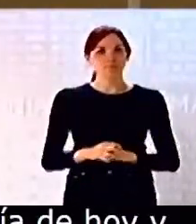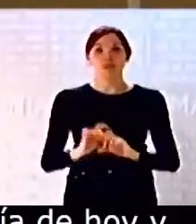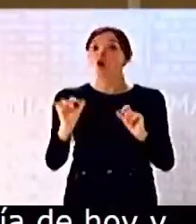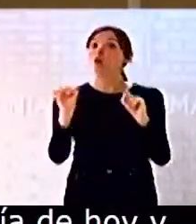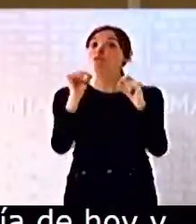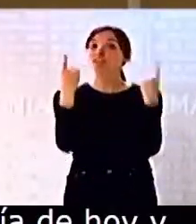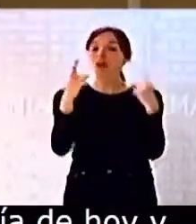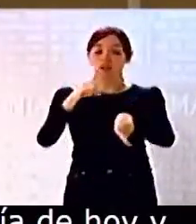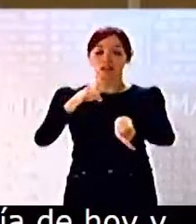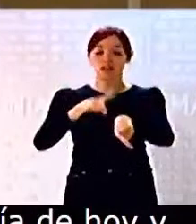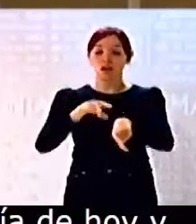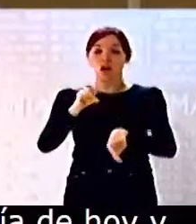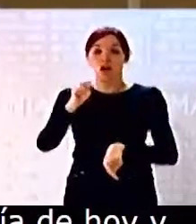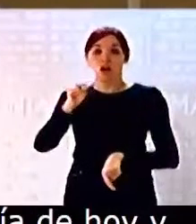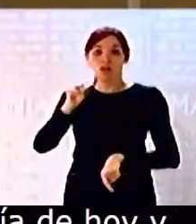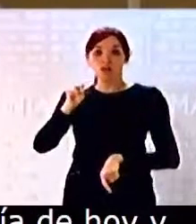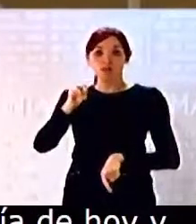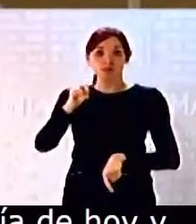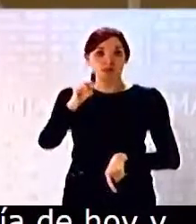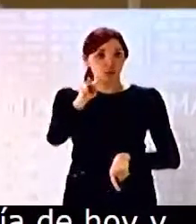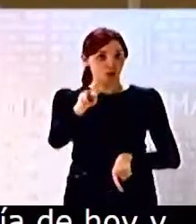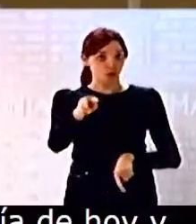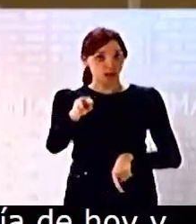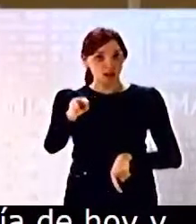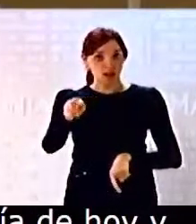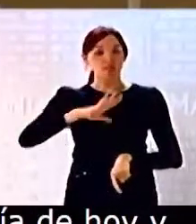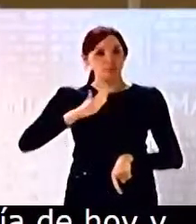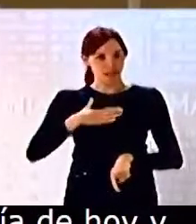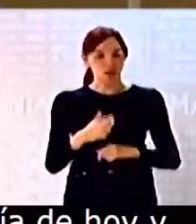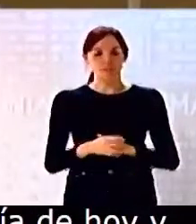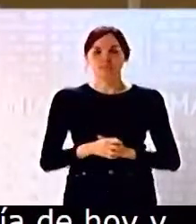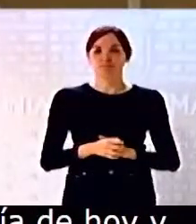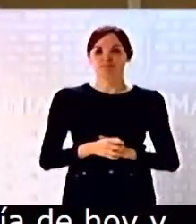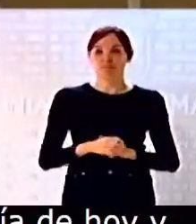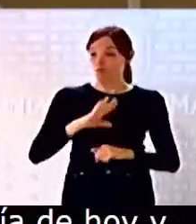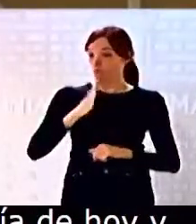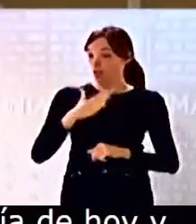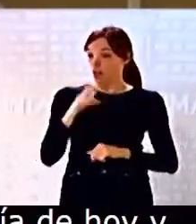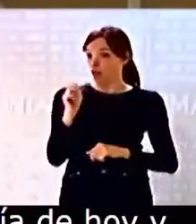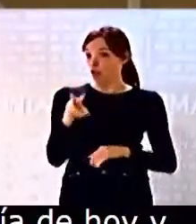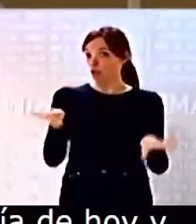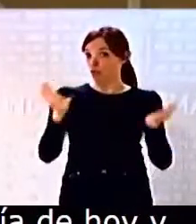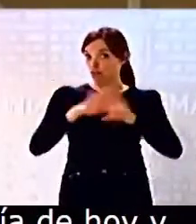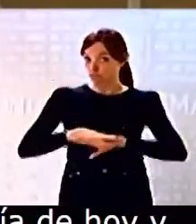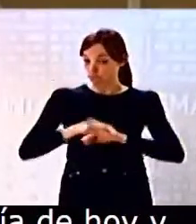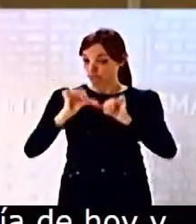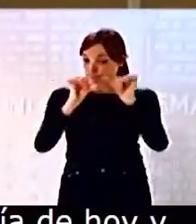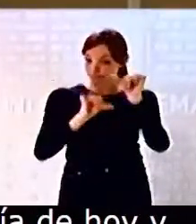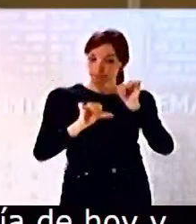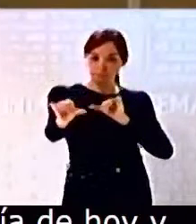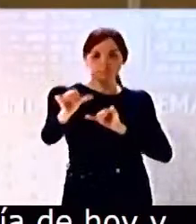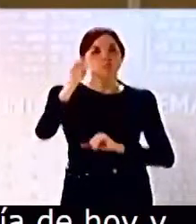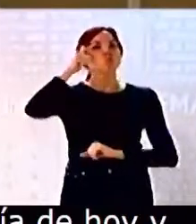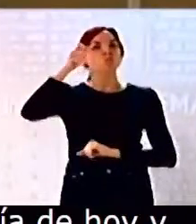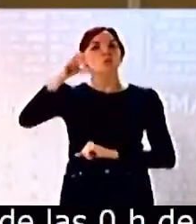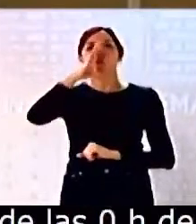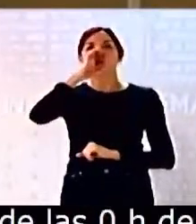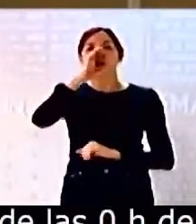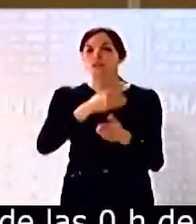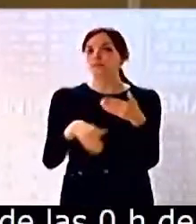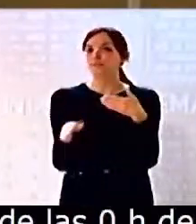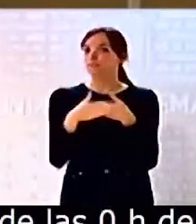0 horas de mañana. Es decir, a partir de las 0 horas de mañana, la localidad de Guareña estará